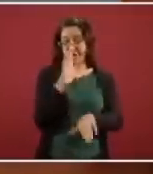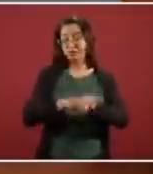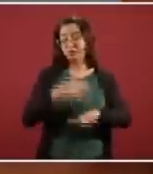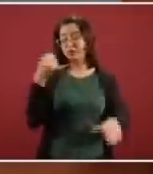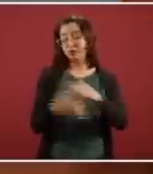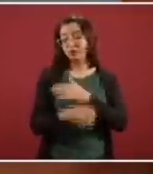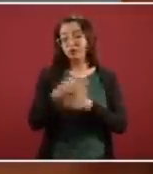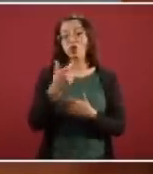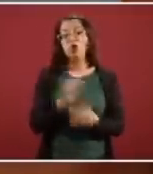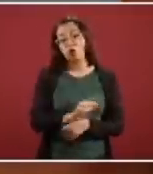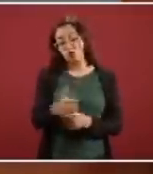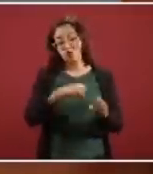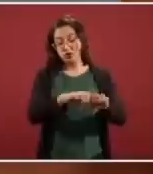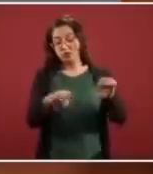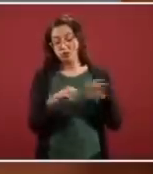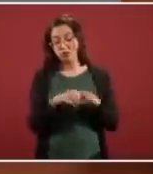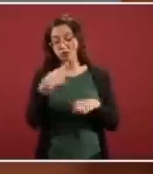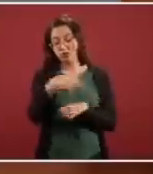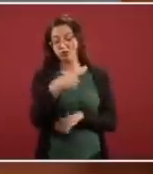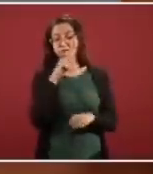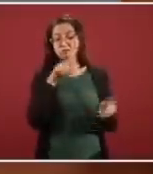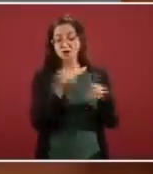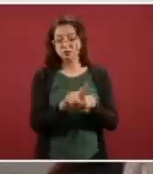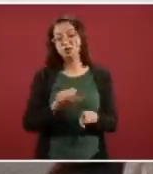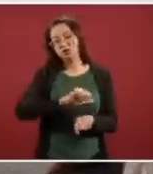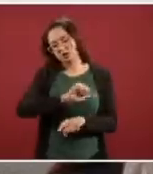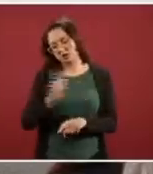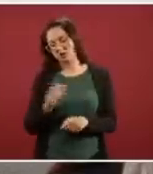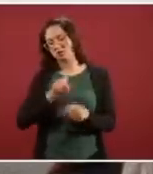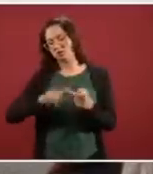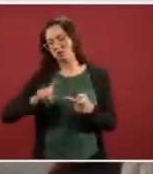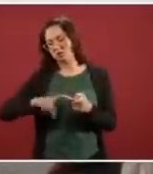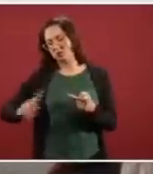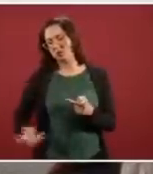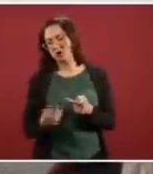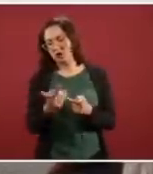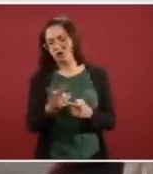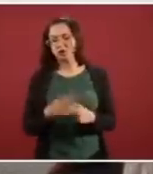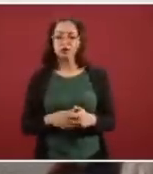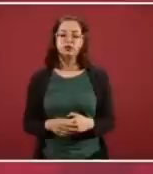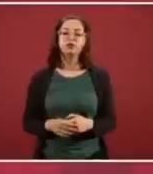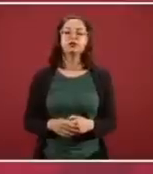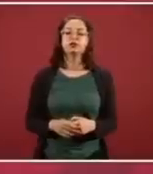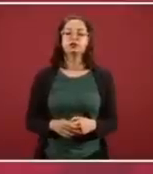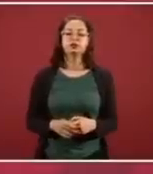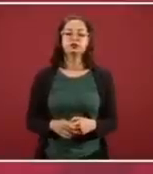investigación. Y si me puede permitir otra pregunta más, por favor. Bueno, acerca de esto,